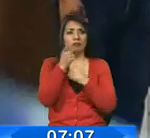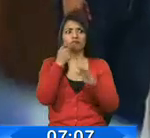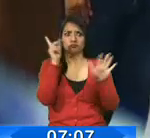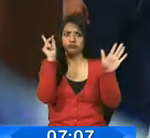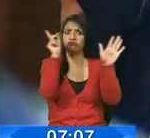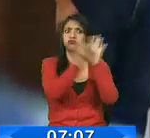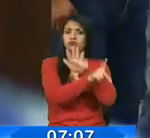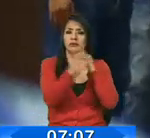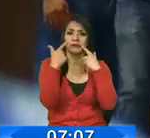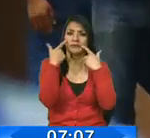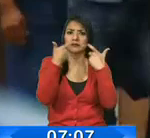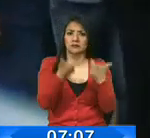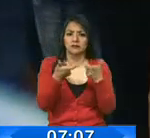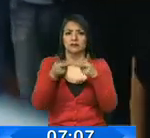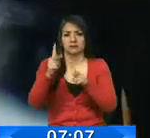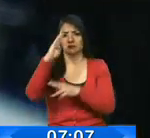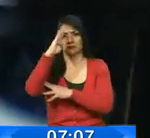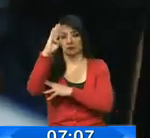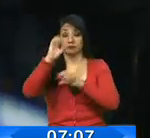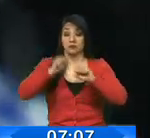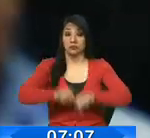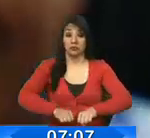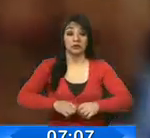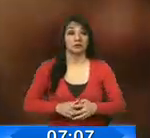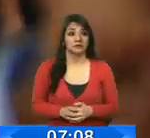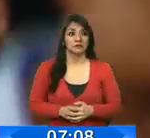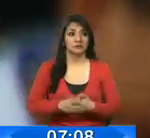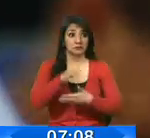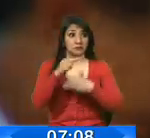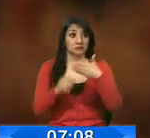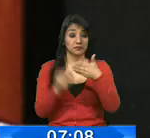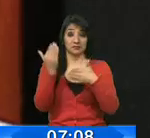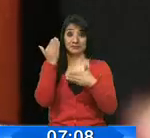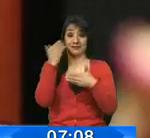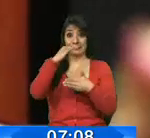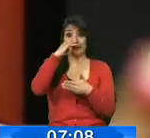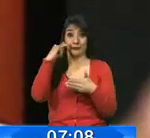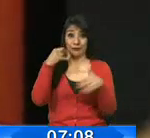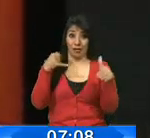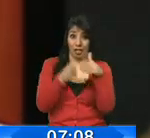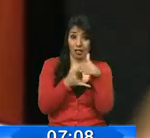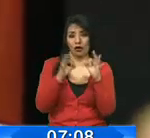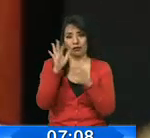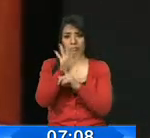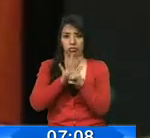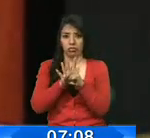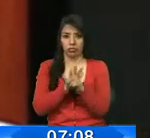la fiscalía y también a la policía. En los casos mencionados anteriormente, la justicia por ahora